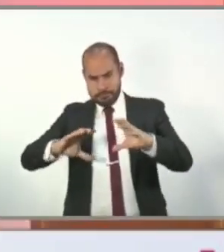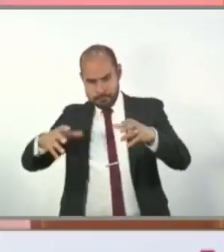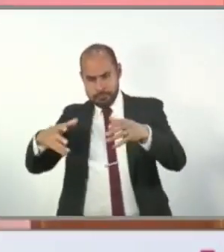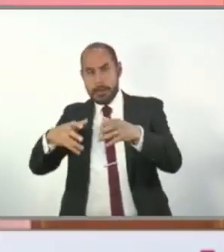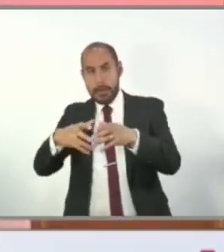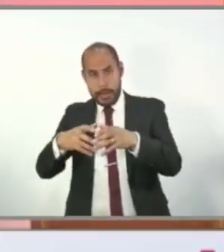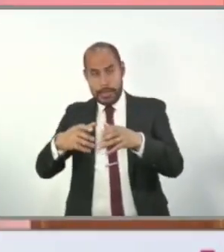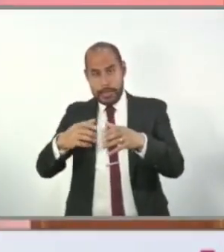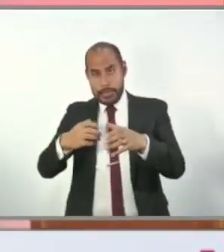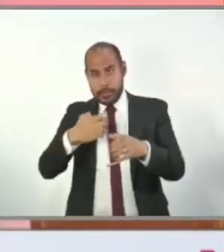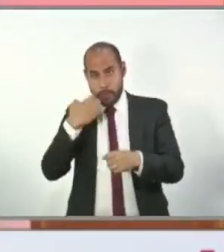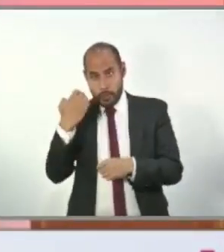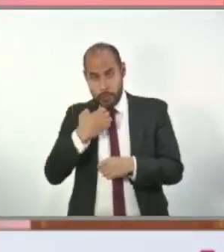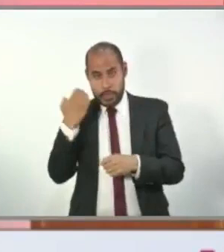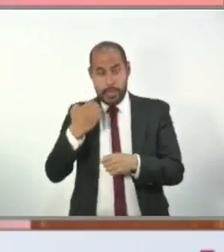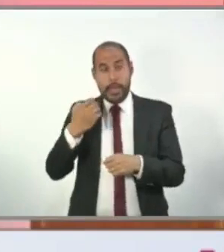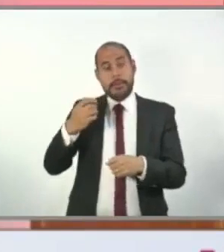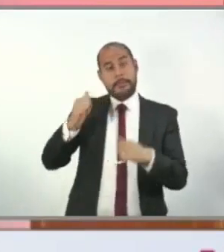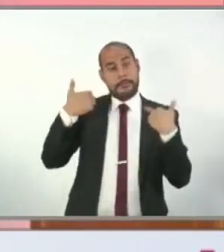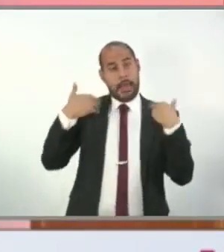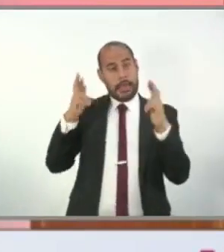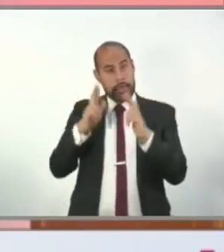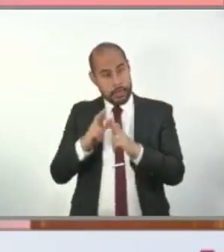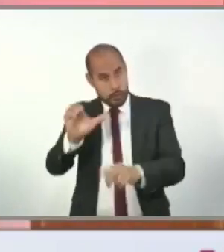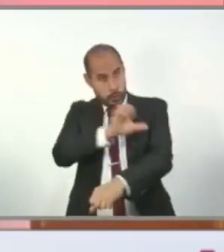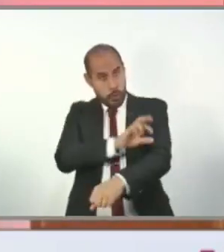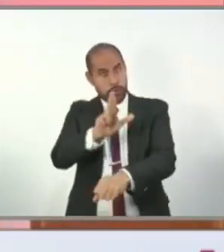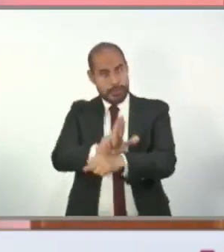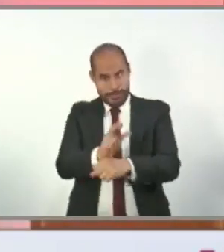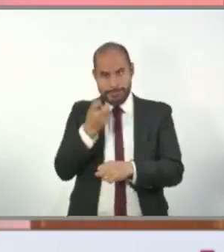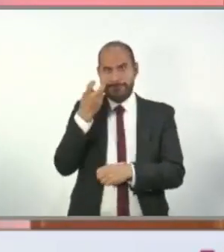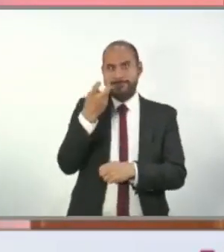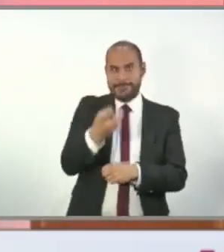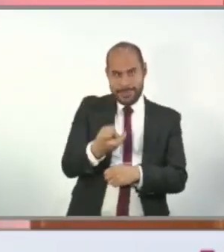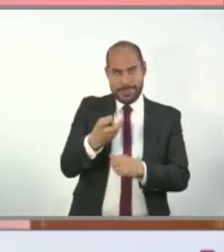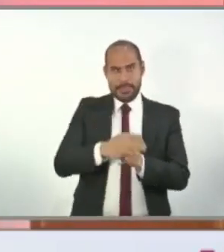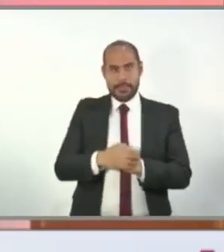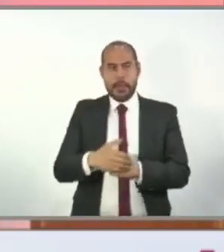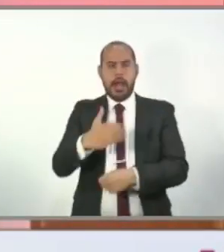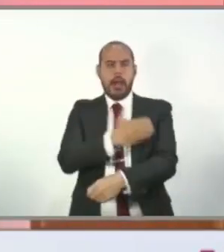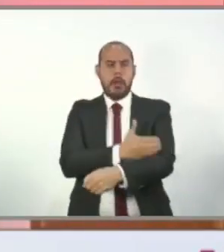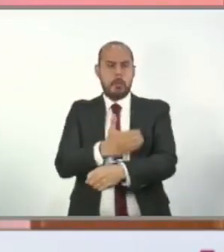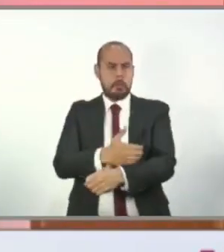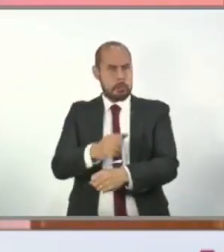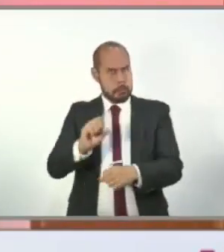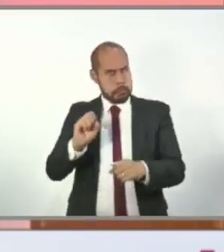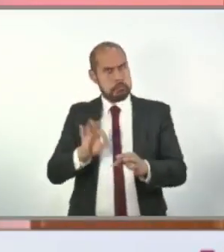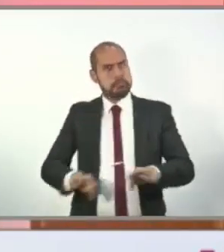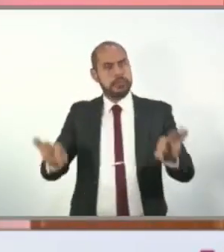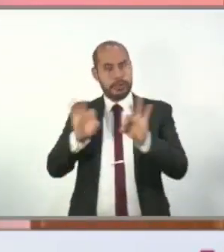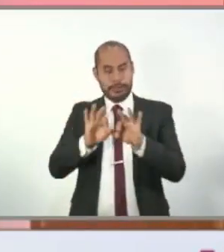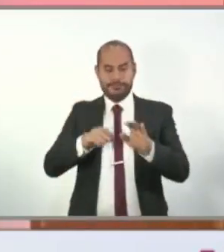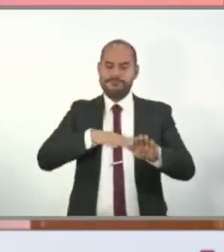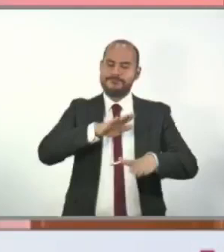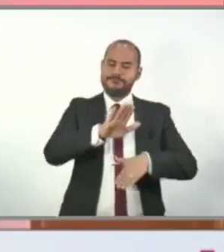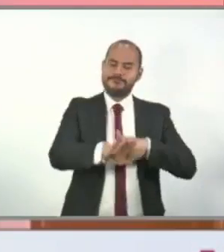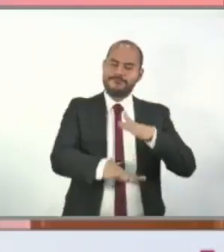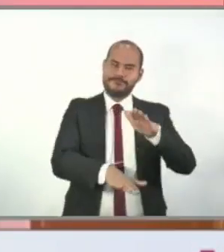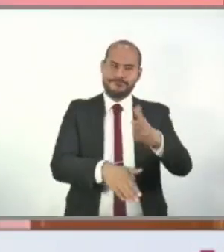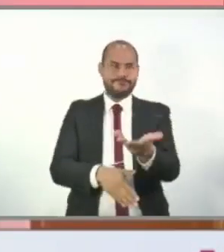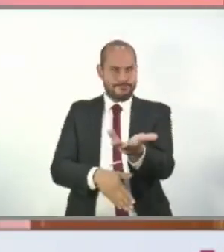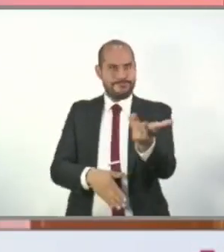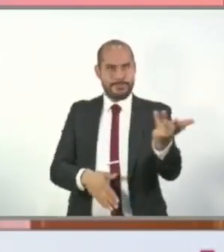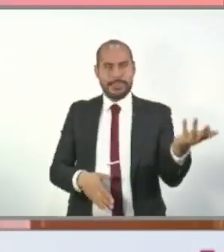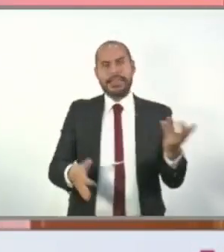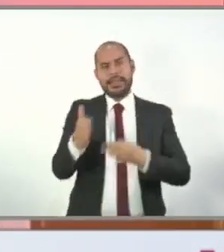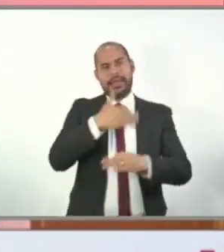docente y de coordinadores, quienes han sido acompañantes privilegiados en el camino que hoy culminan. Gracias a